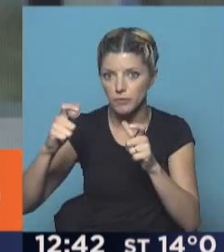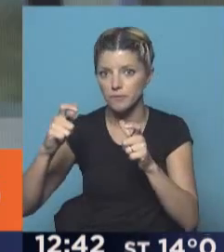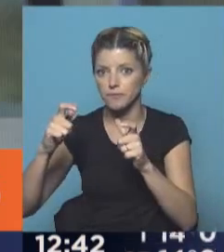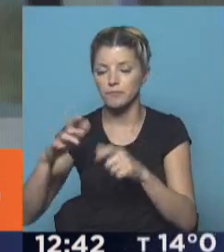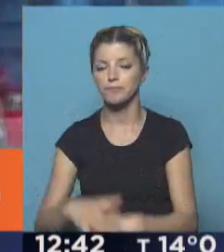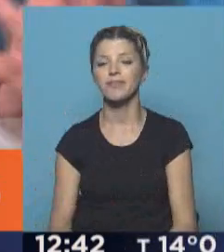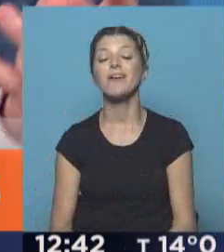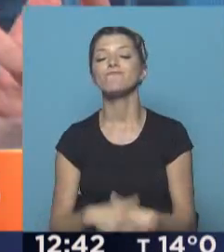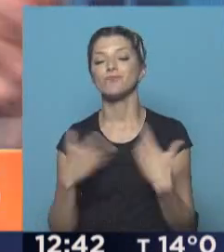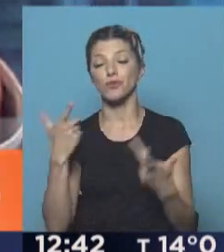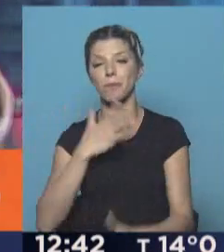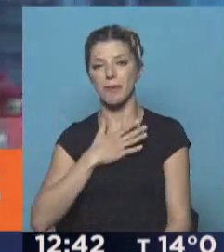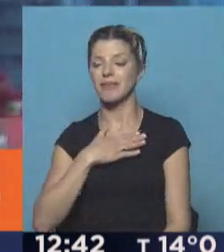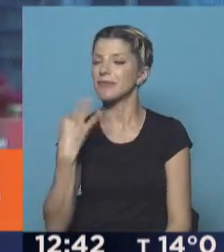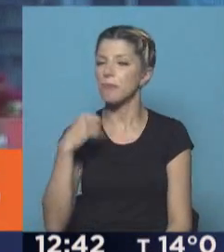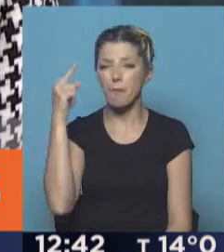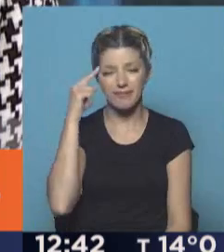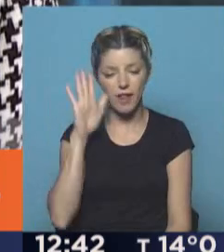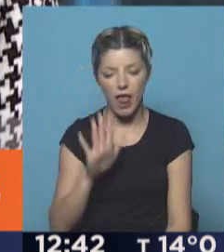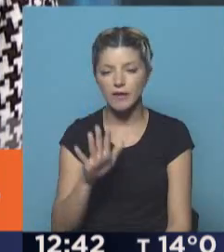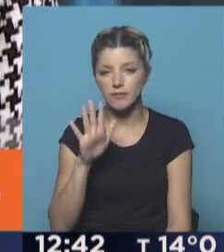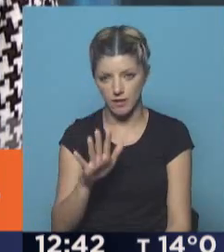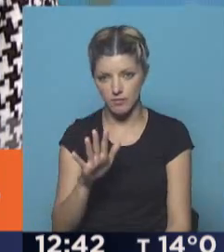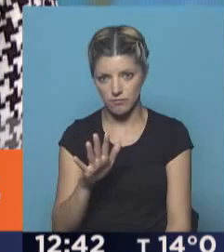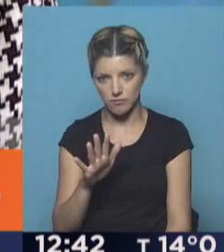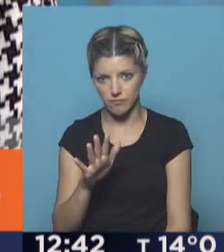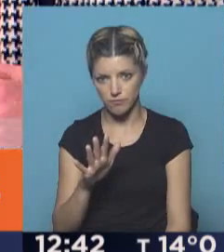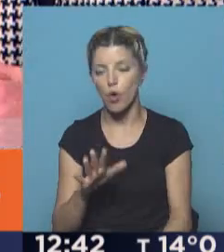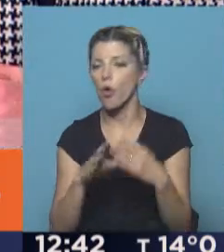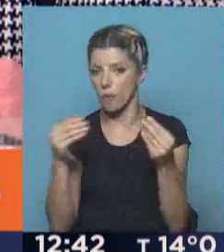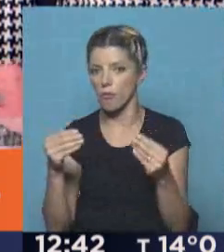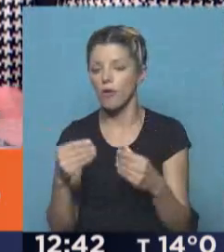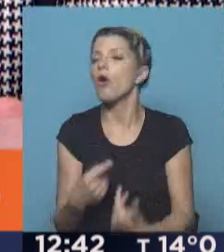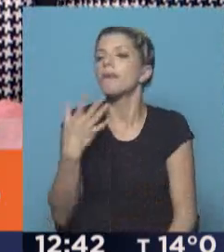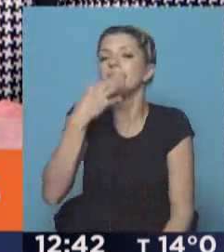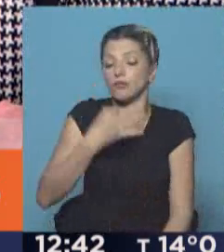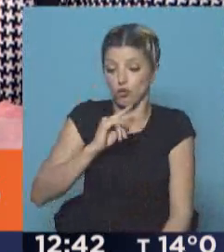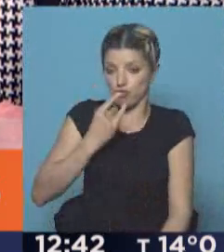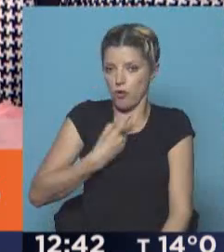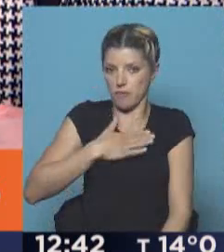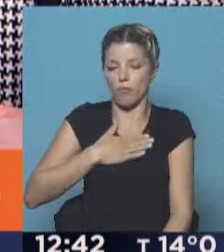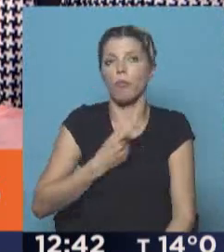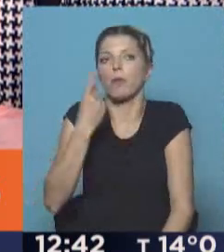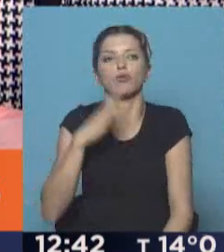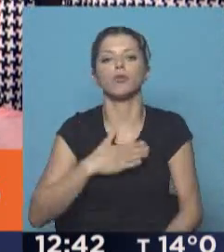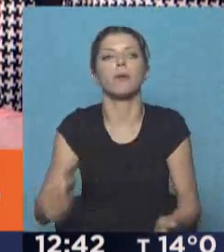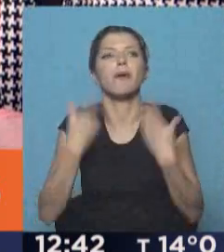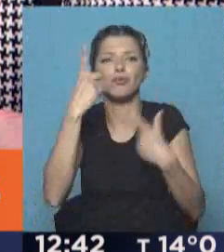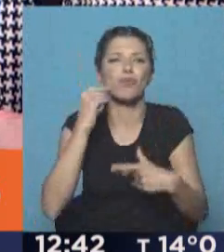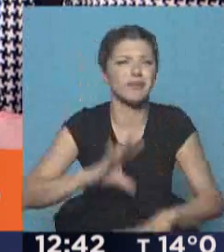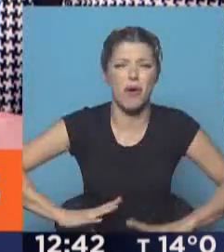estamos ante la necesidad de pensar esto en el siguiente sentido, como una decisión individual de un tipo que se levanta un día cargado de